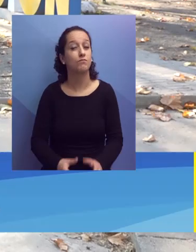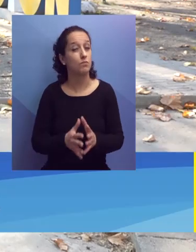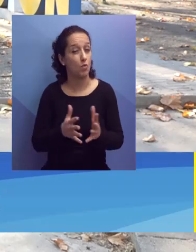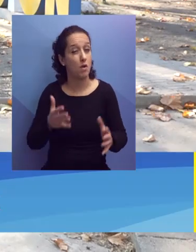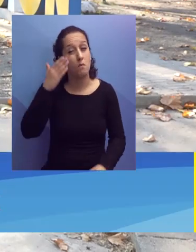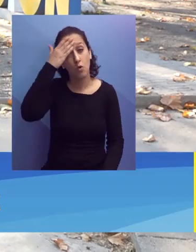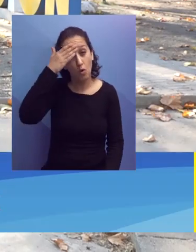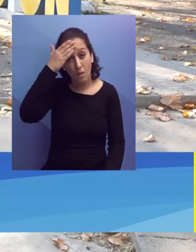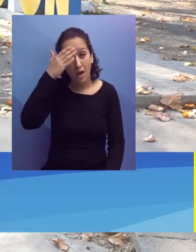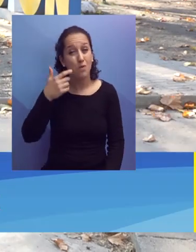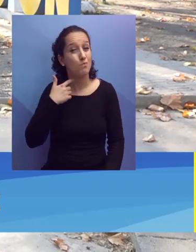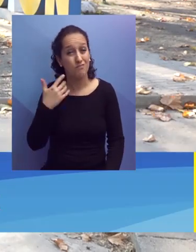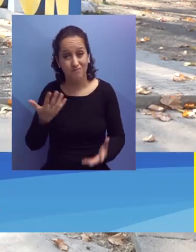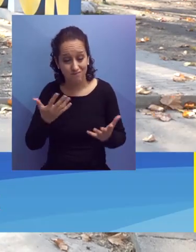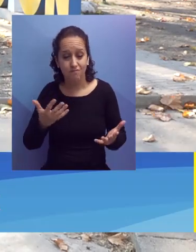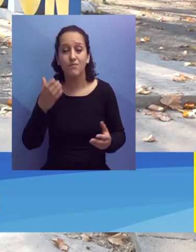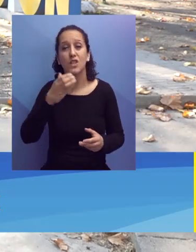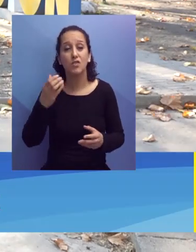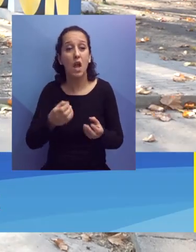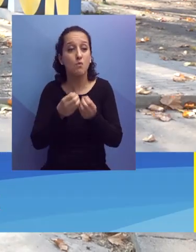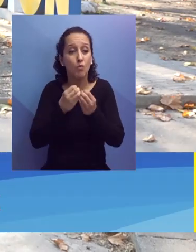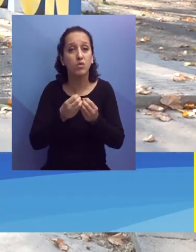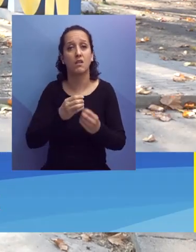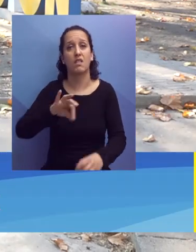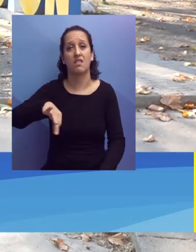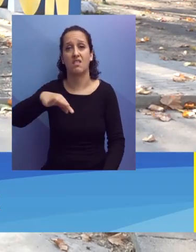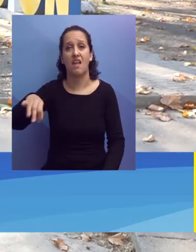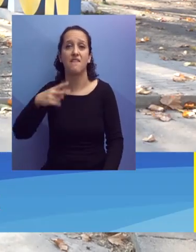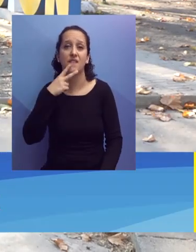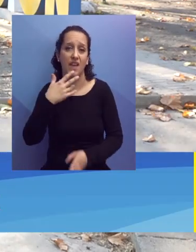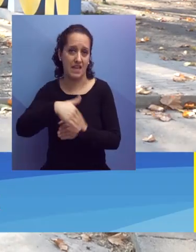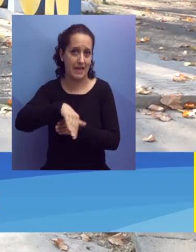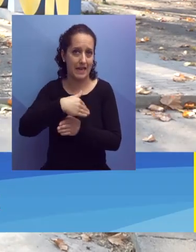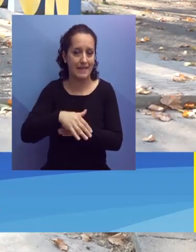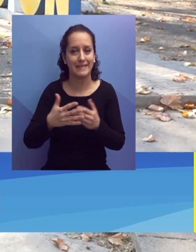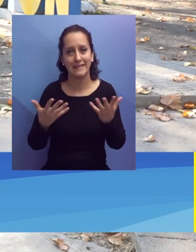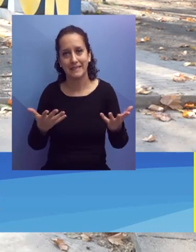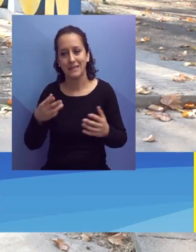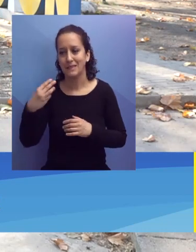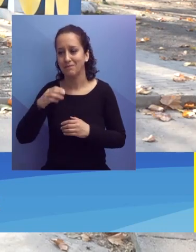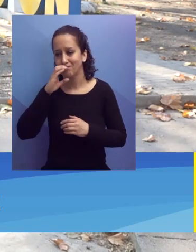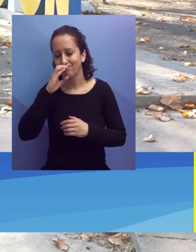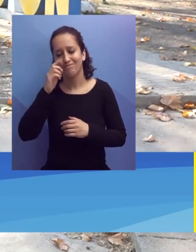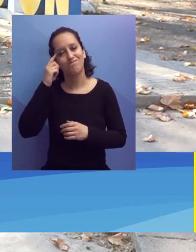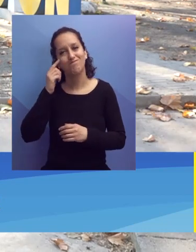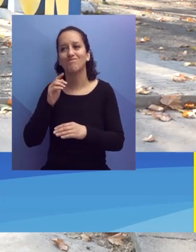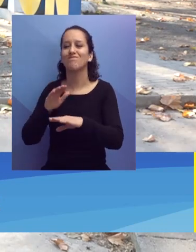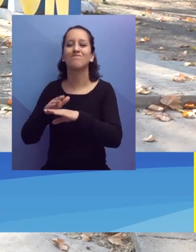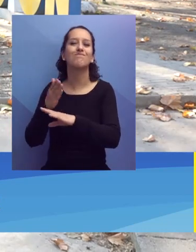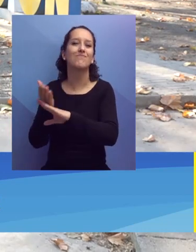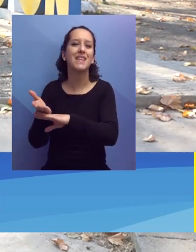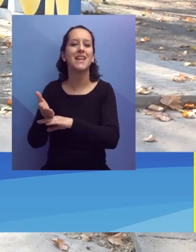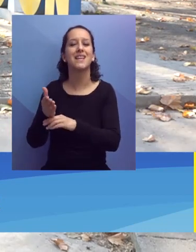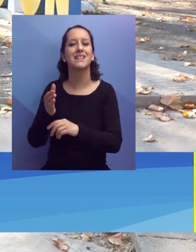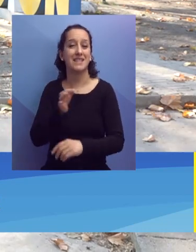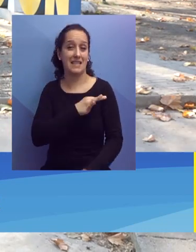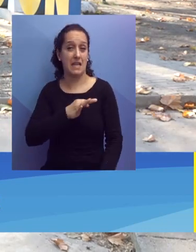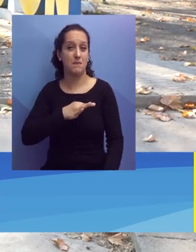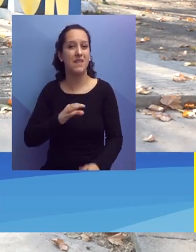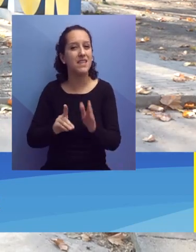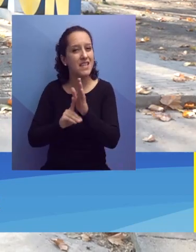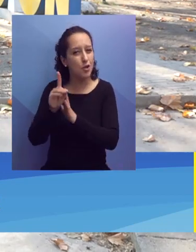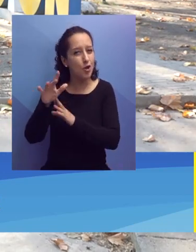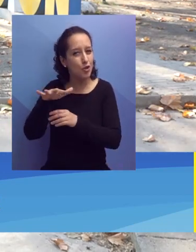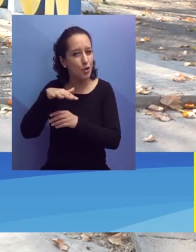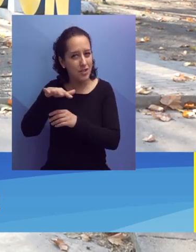Preocupados por la alta cantidad de personas en situación de calle en la comuna de Concepción, el municipio solicitó a la Seremi de